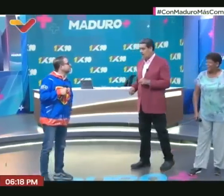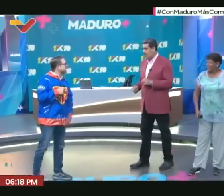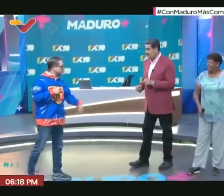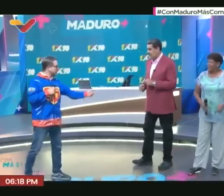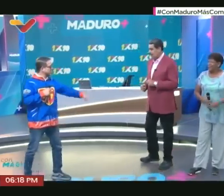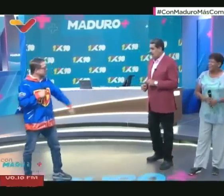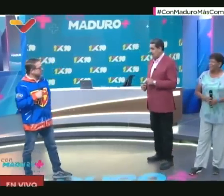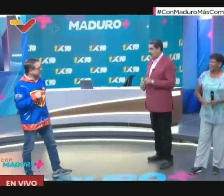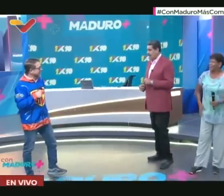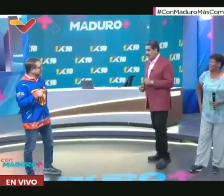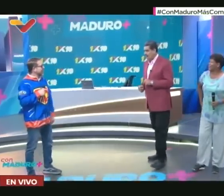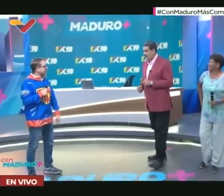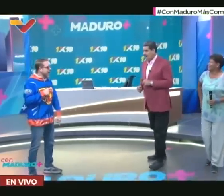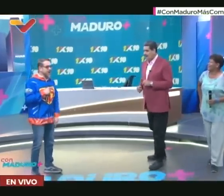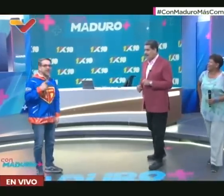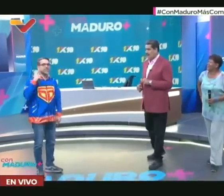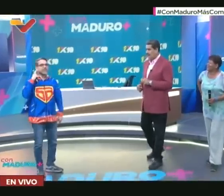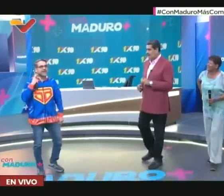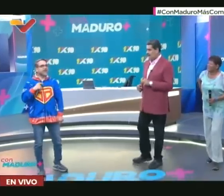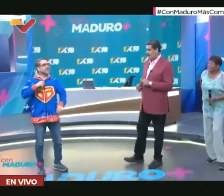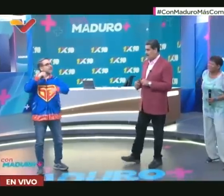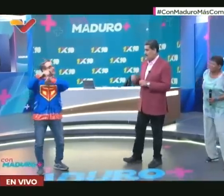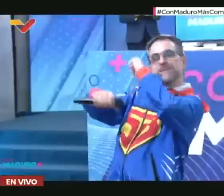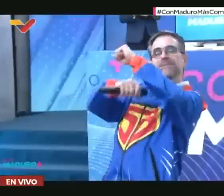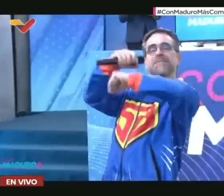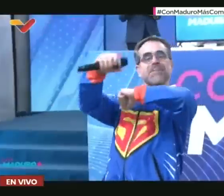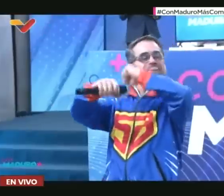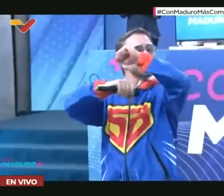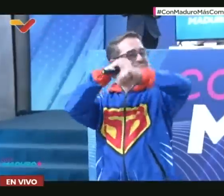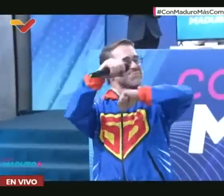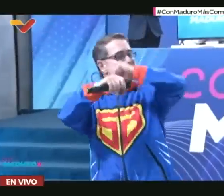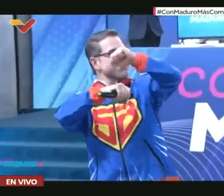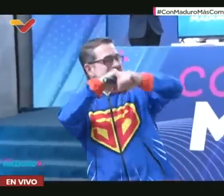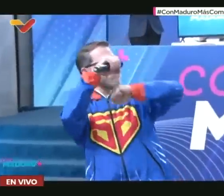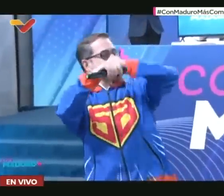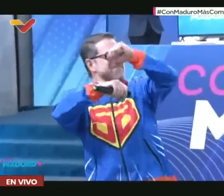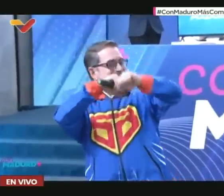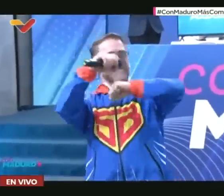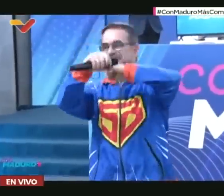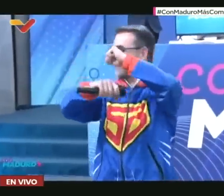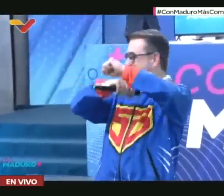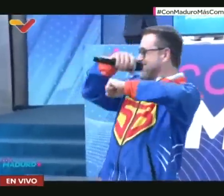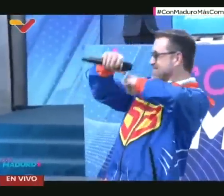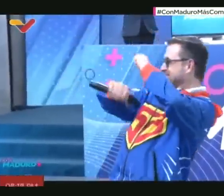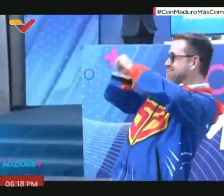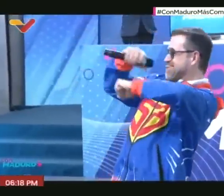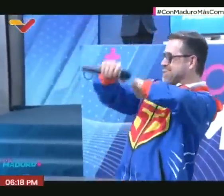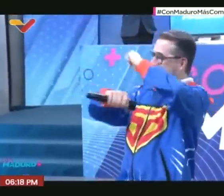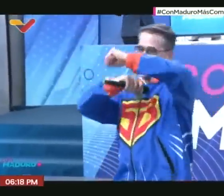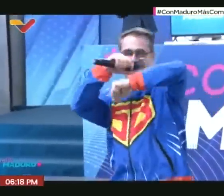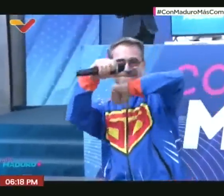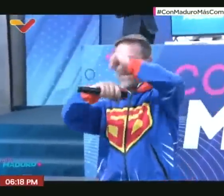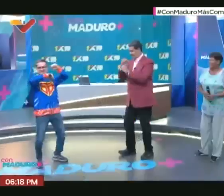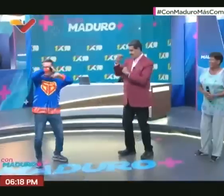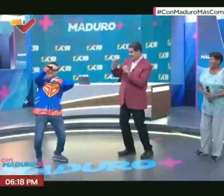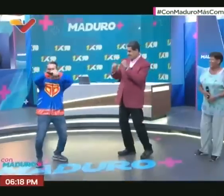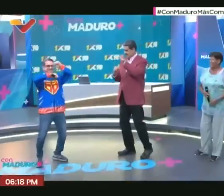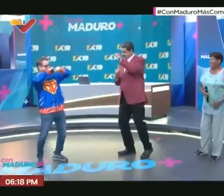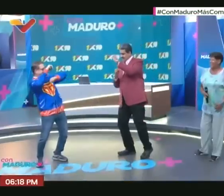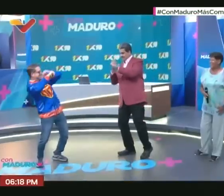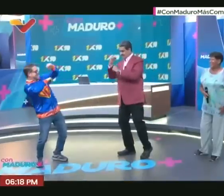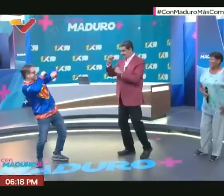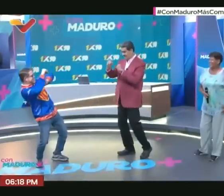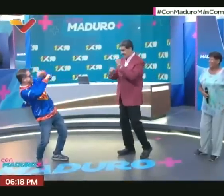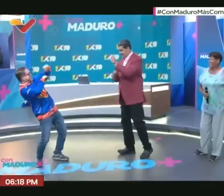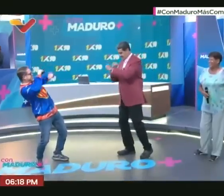Vamos a ver, pues. Dale. Yo estoy puesto pa' ti, tú tan quieta. Ya veo que